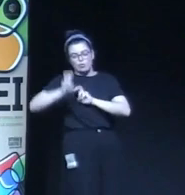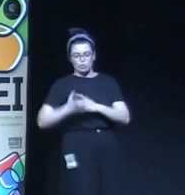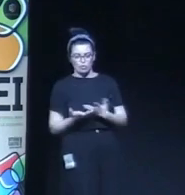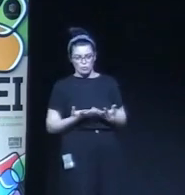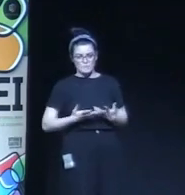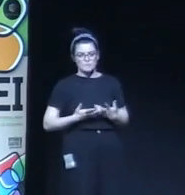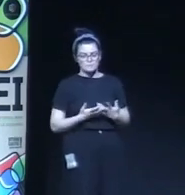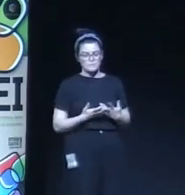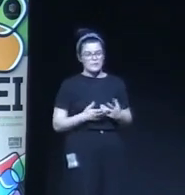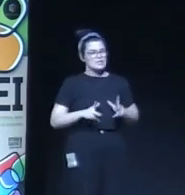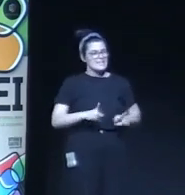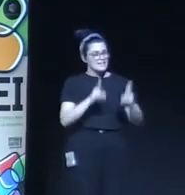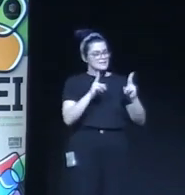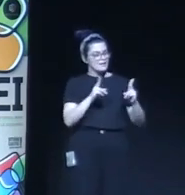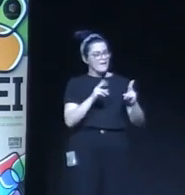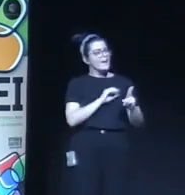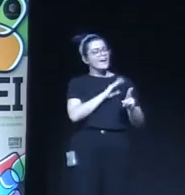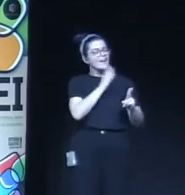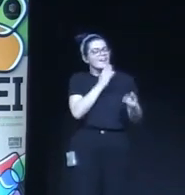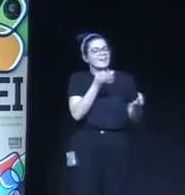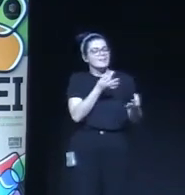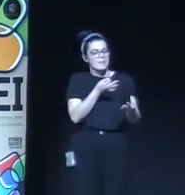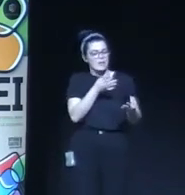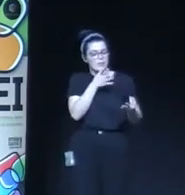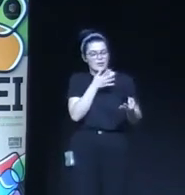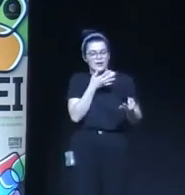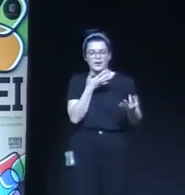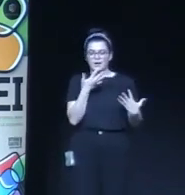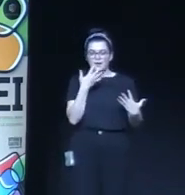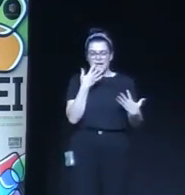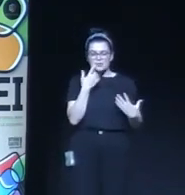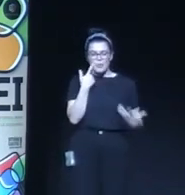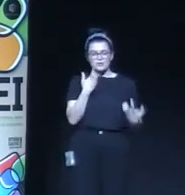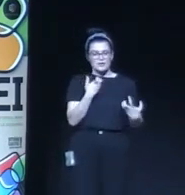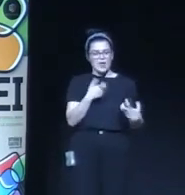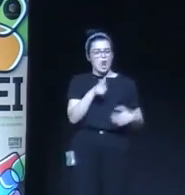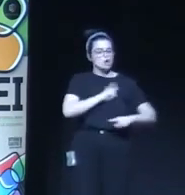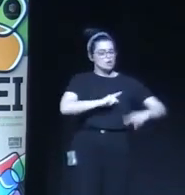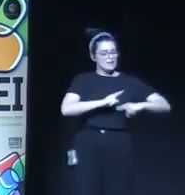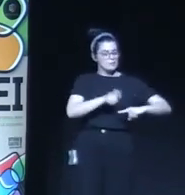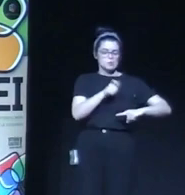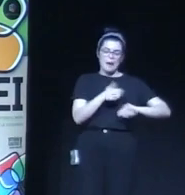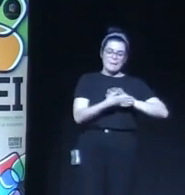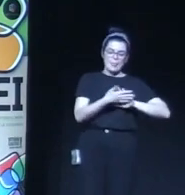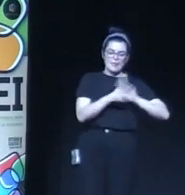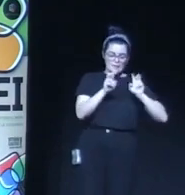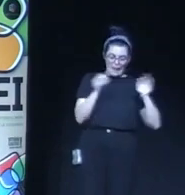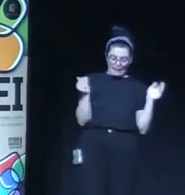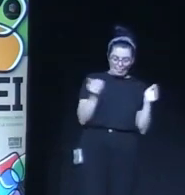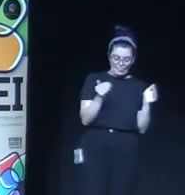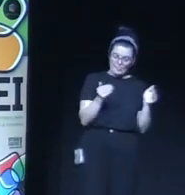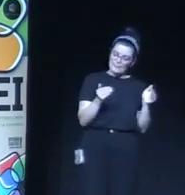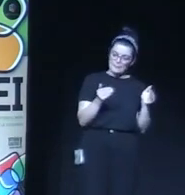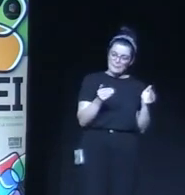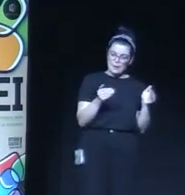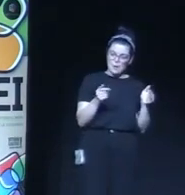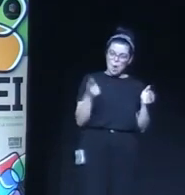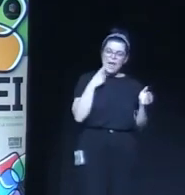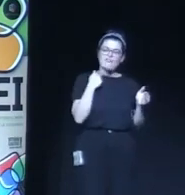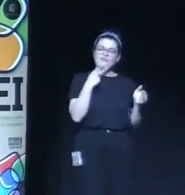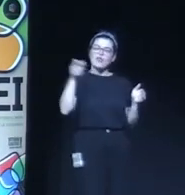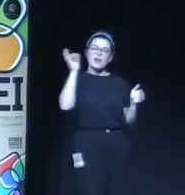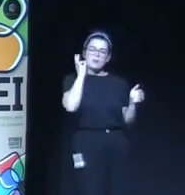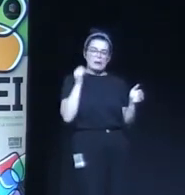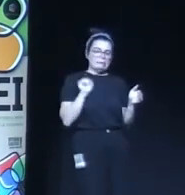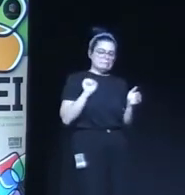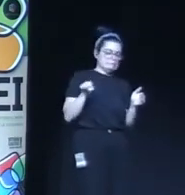¿Qué te ha parecido esa escena? Porque es muy significativa, ¿no? De los directivos hablando de una cosa, no recogiendo pues como la voz de las